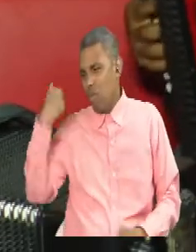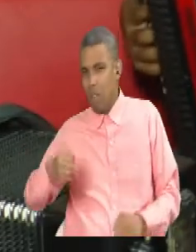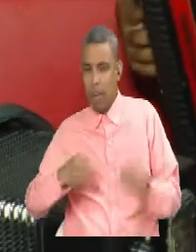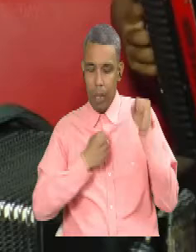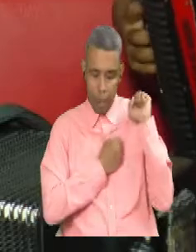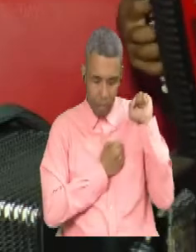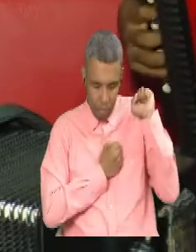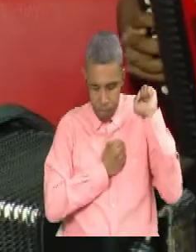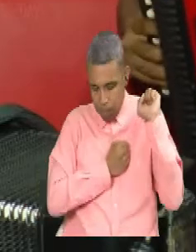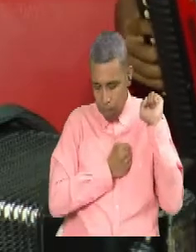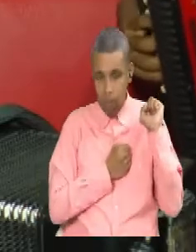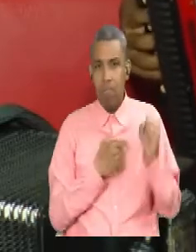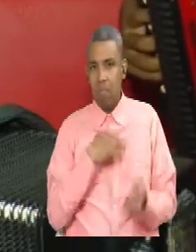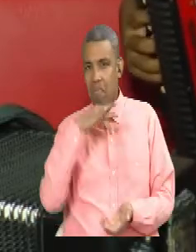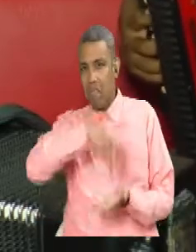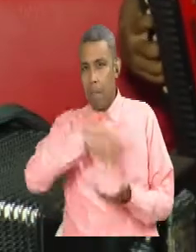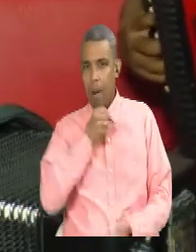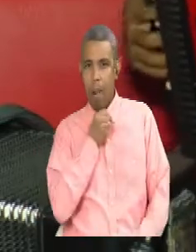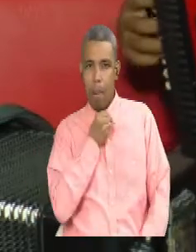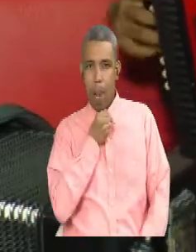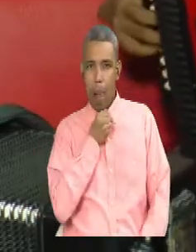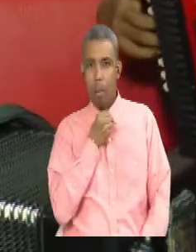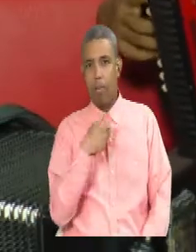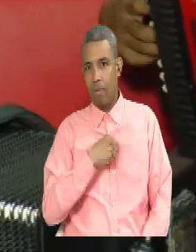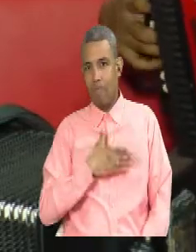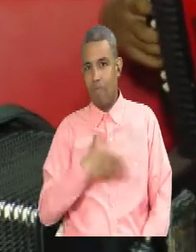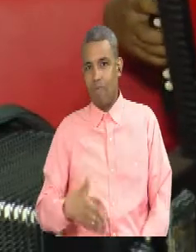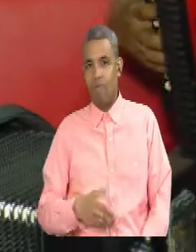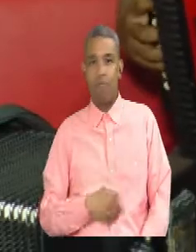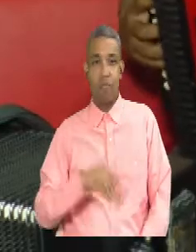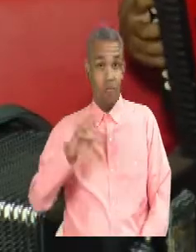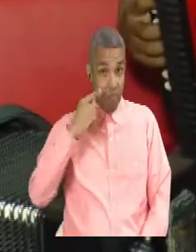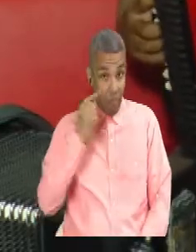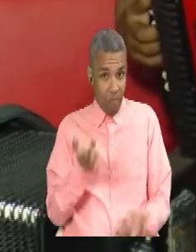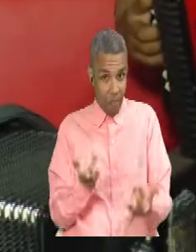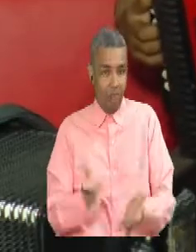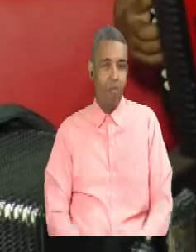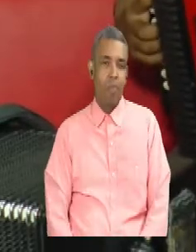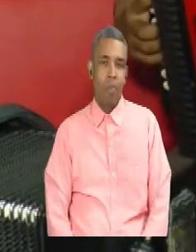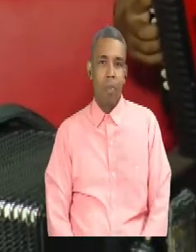comida, full todo. Vamos a estar en Parranda Vallenata con Marlon Ramírez y Gerson Ardila. Ya volvemos.